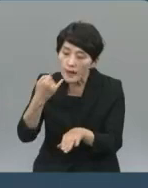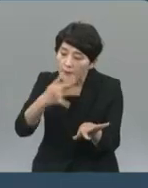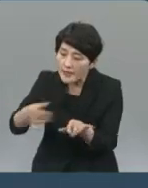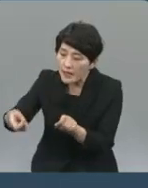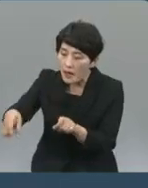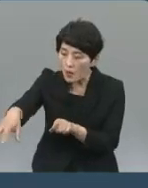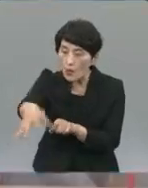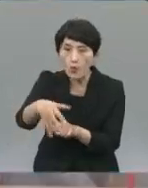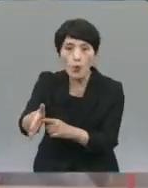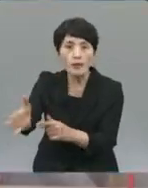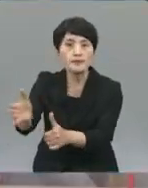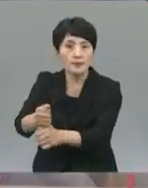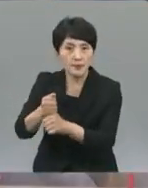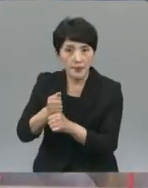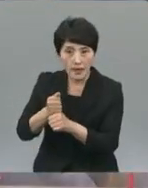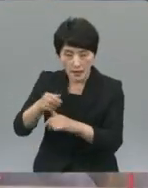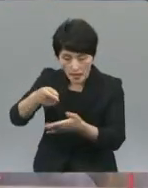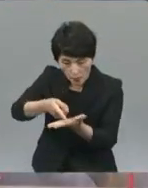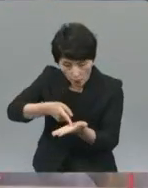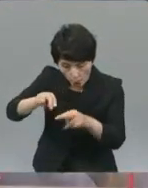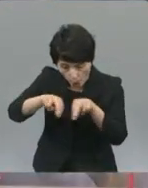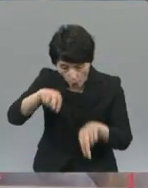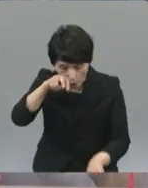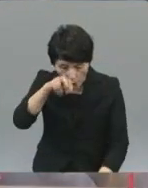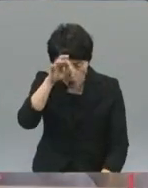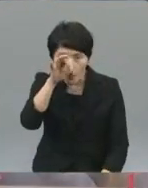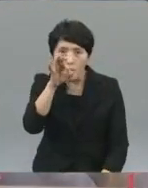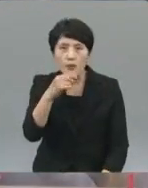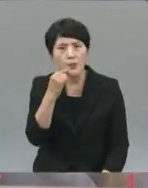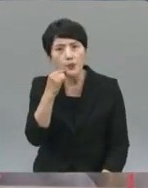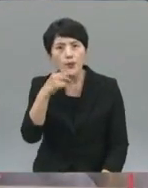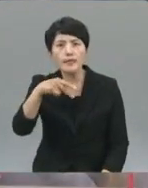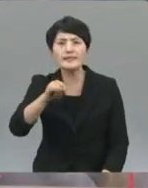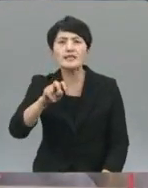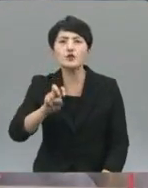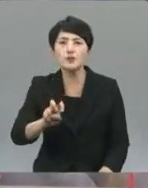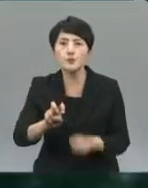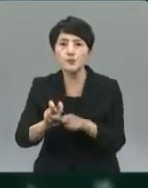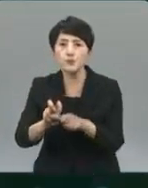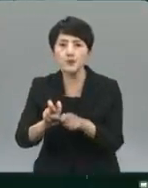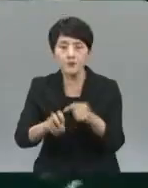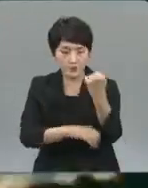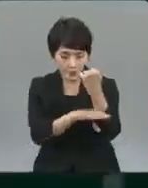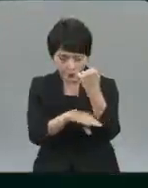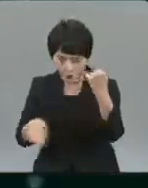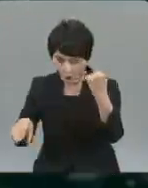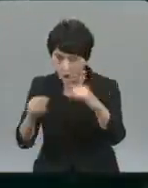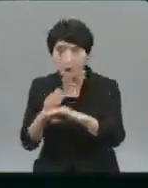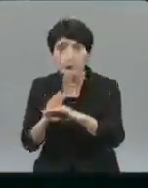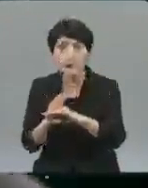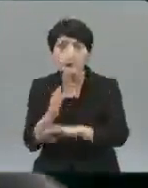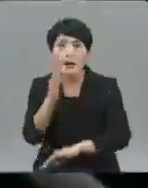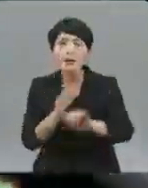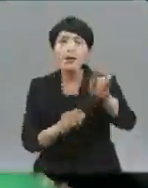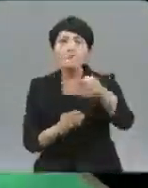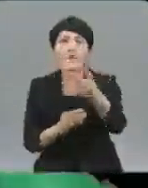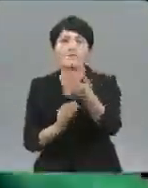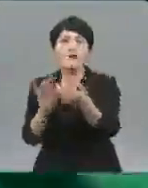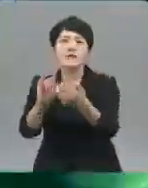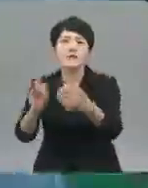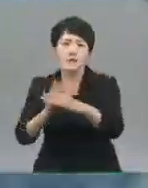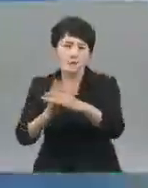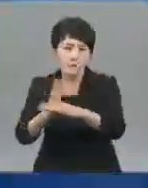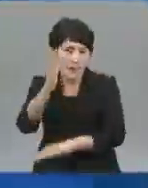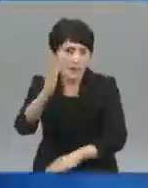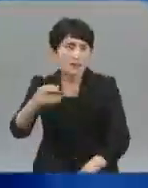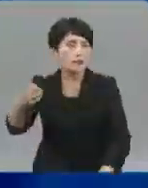un seguimiento desde su importación y distribución hasta su venta al consumidor el tema también preocupa a Los pescadores de fukushima Pues el plan